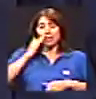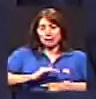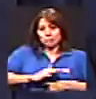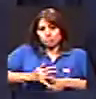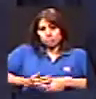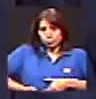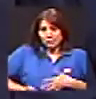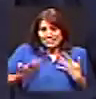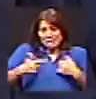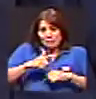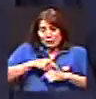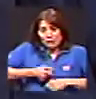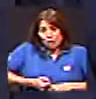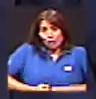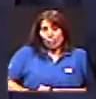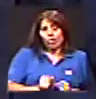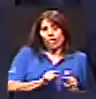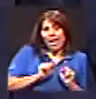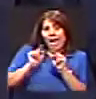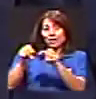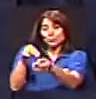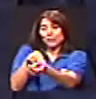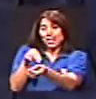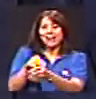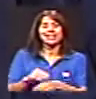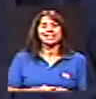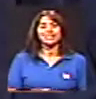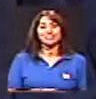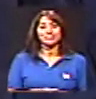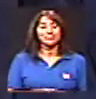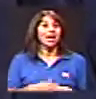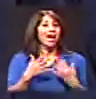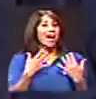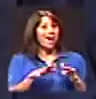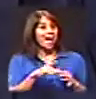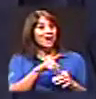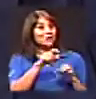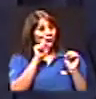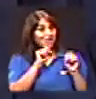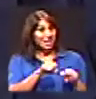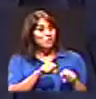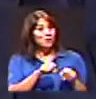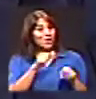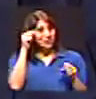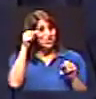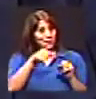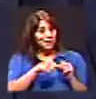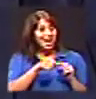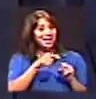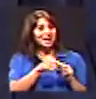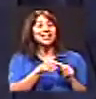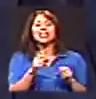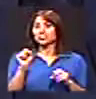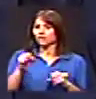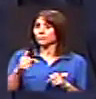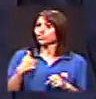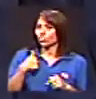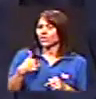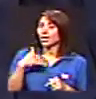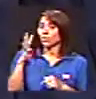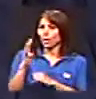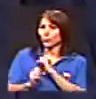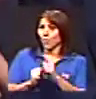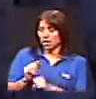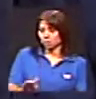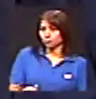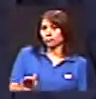el hospital. Al niño de 5 años o de 4 años pudo recordar. De 4 años tenía, uh-huh. y me acuerdo cuando se la llevan para el hospital,